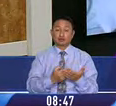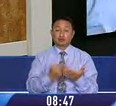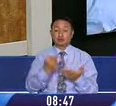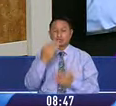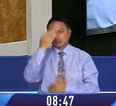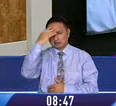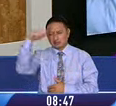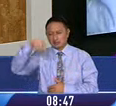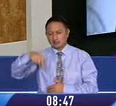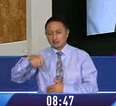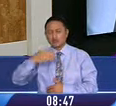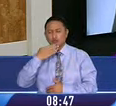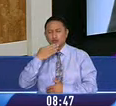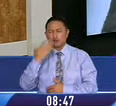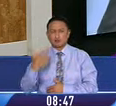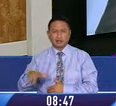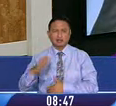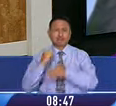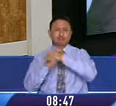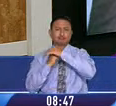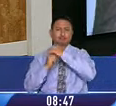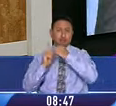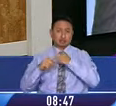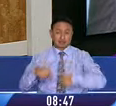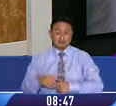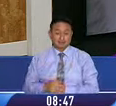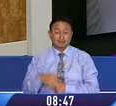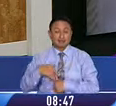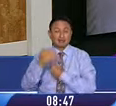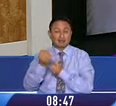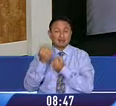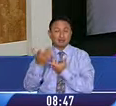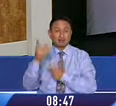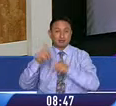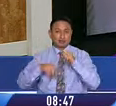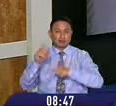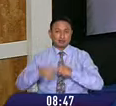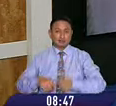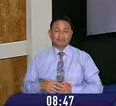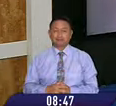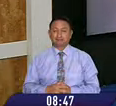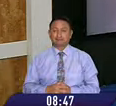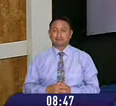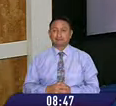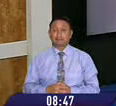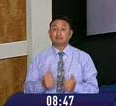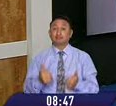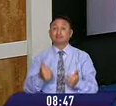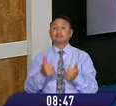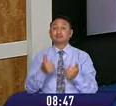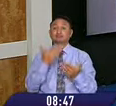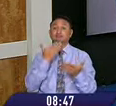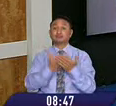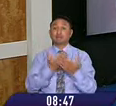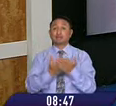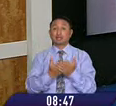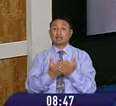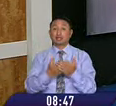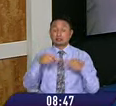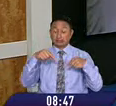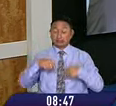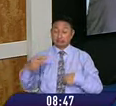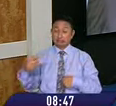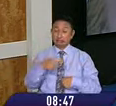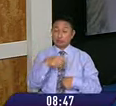conocer la situación del Metro de Quito. Esa es la información, Robert, amigos televidentes. Excelente, Adriana Rojas. Duro trabajo tiene